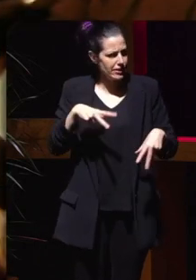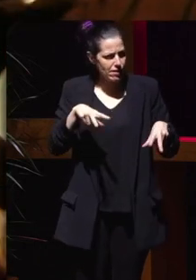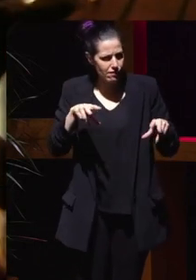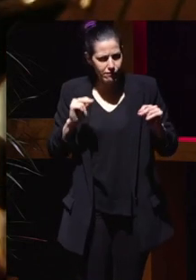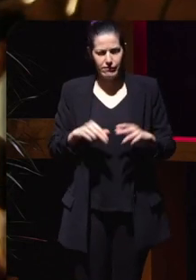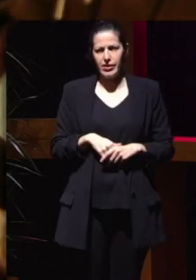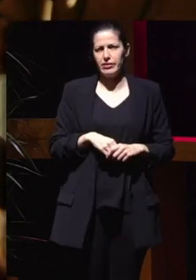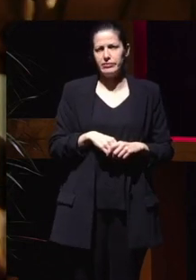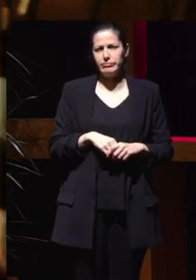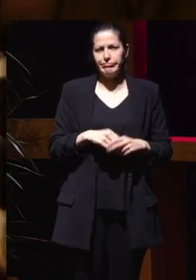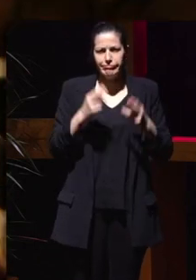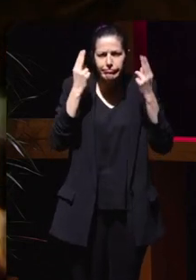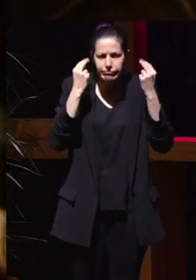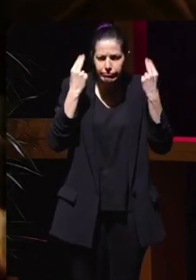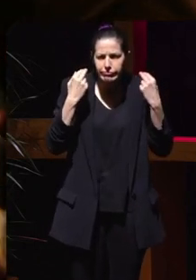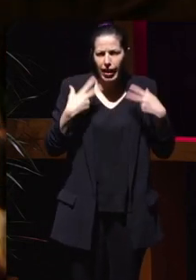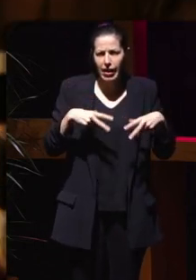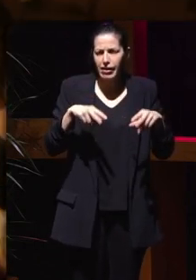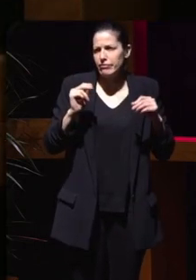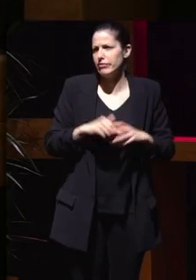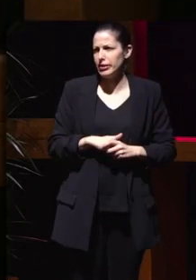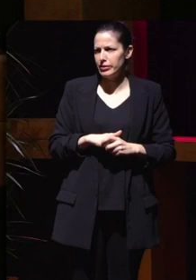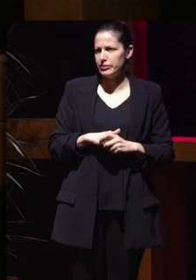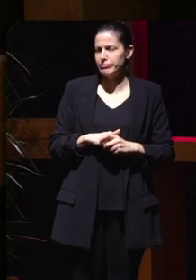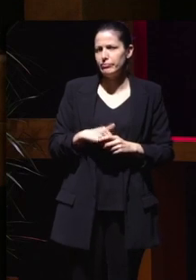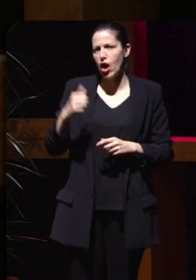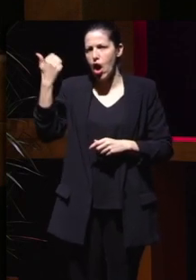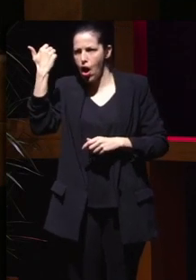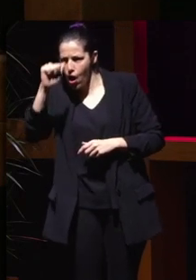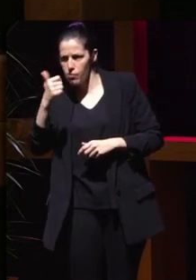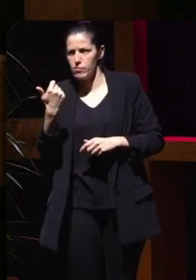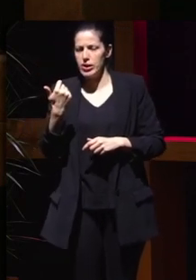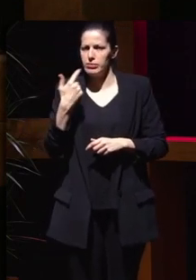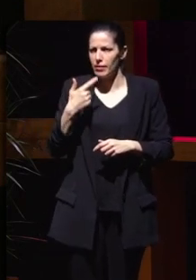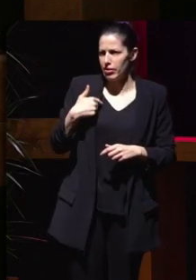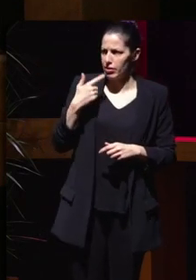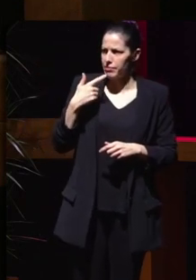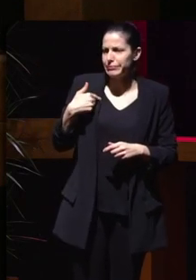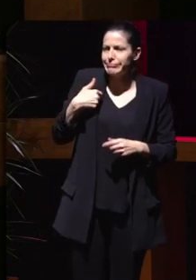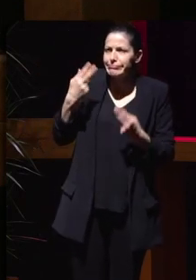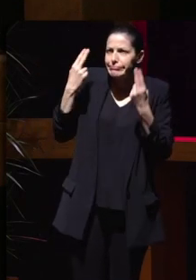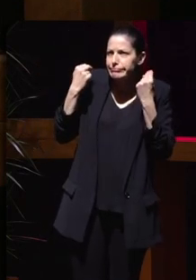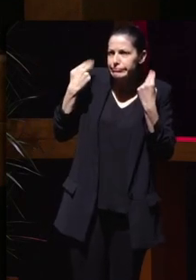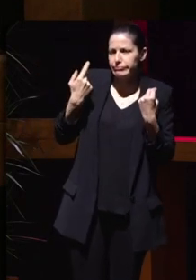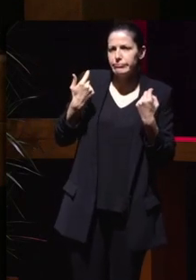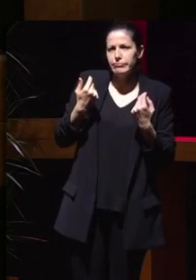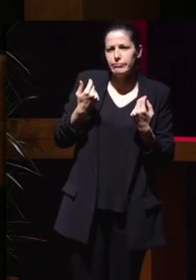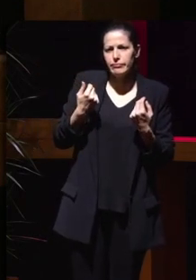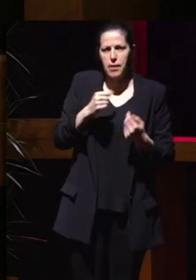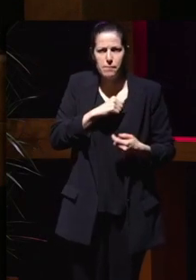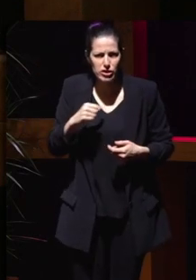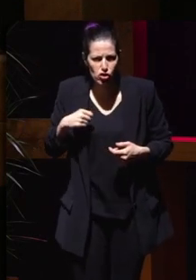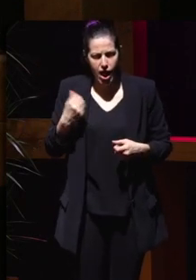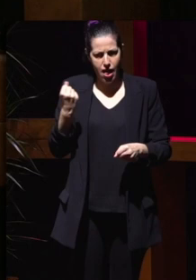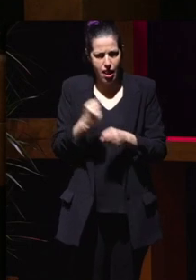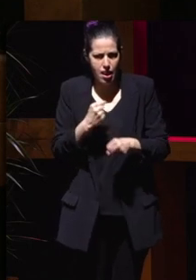de validarme a través de estos distintos señores que fueron pasando por la mía vida laboral personal y de isear de